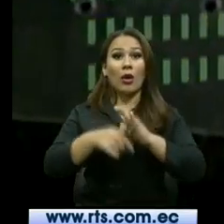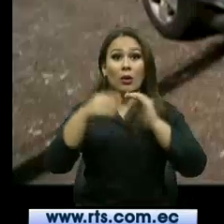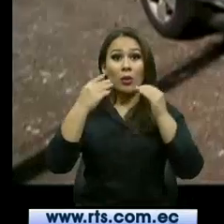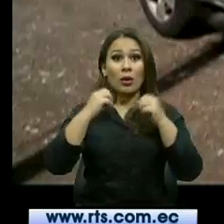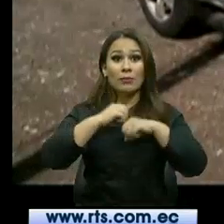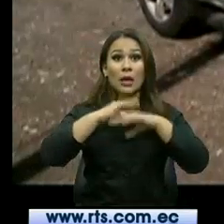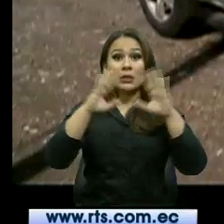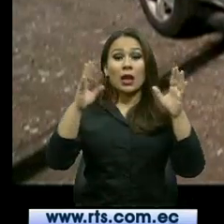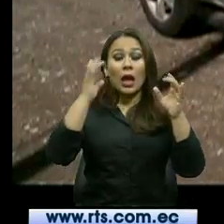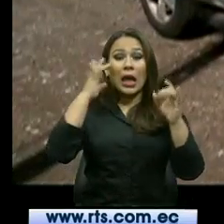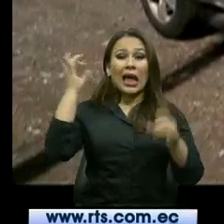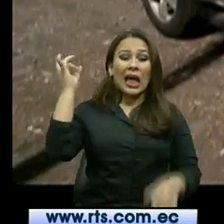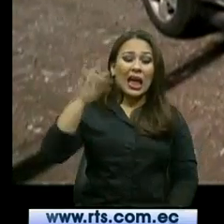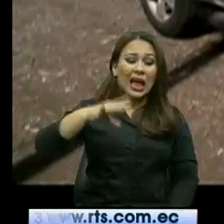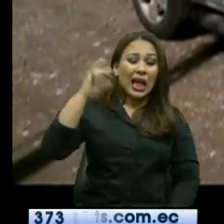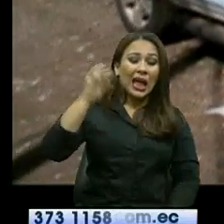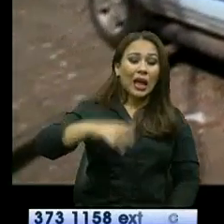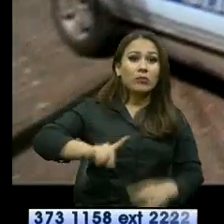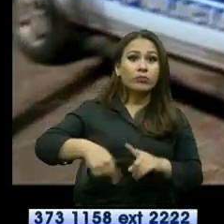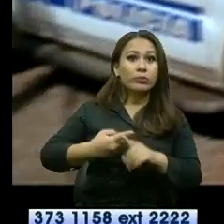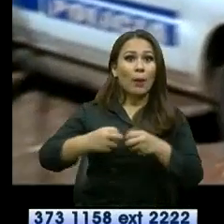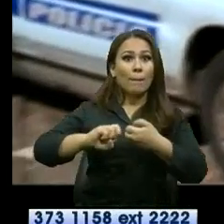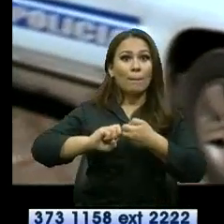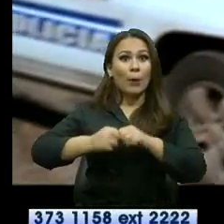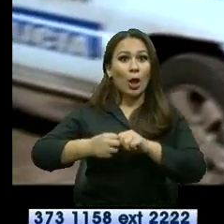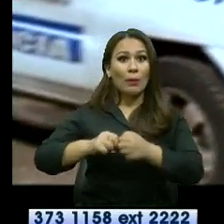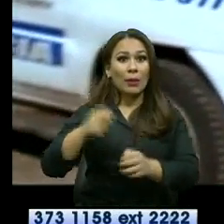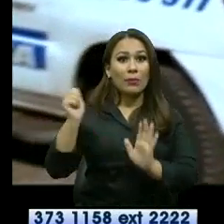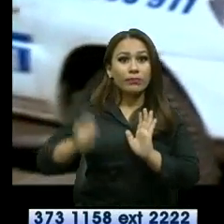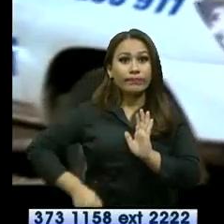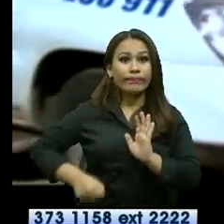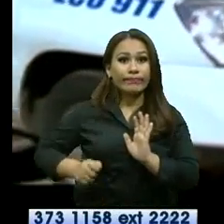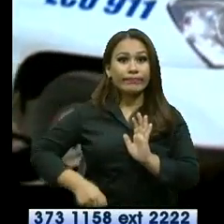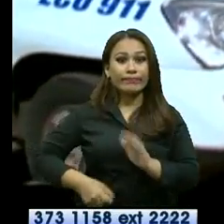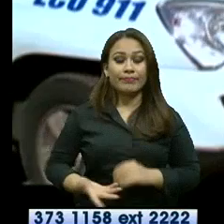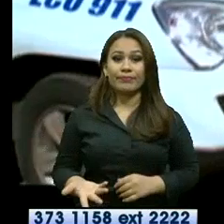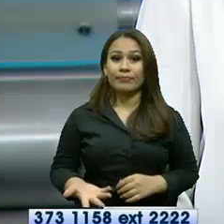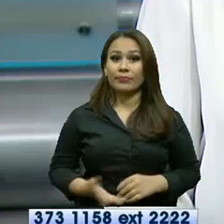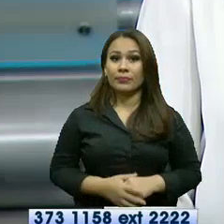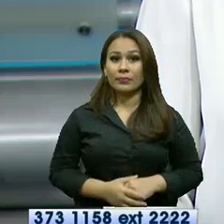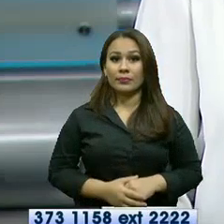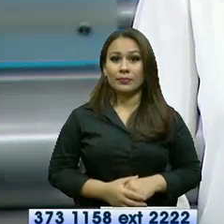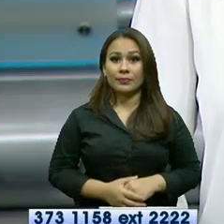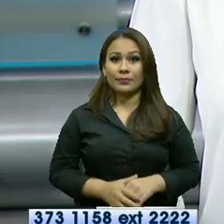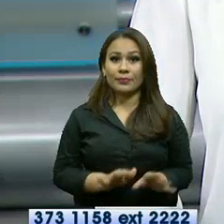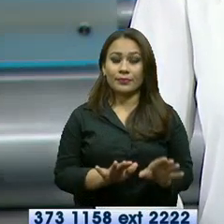legal que se le viene encima. En Quito informó Iván Casamen.